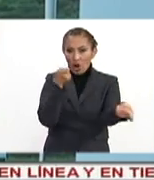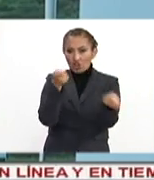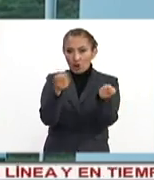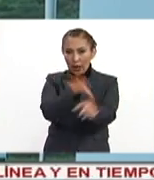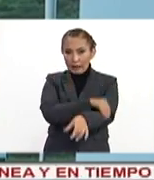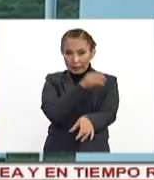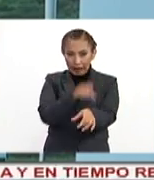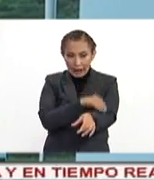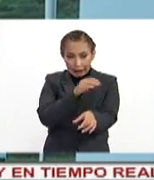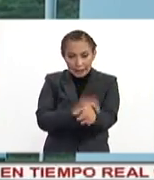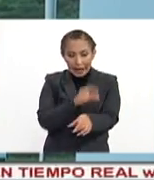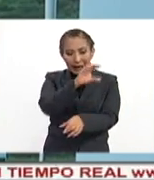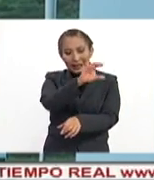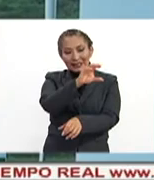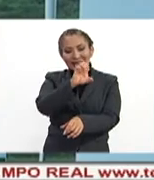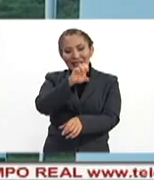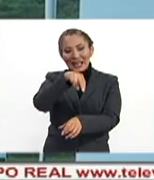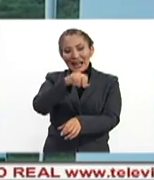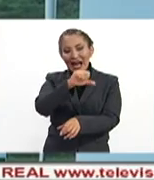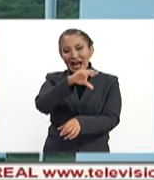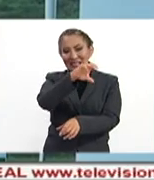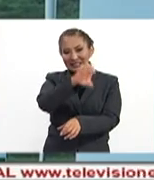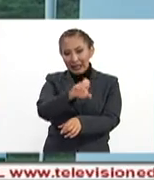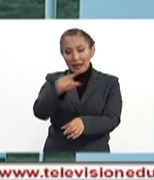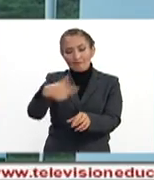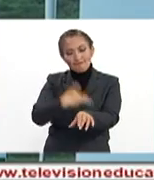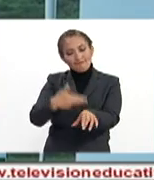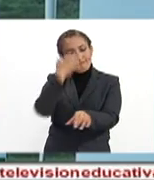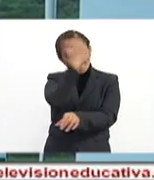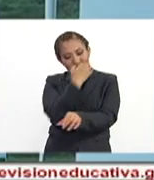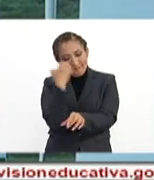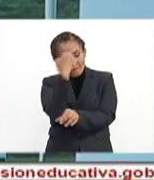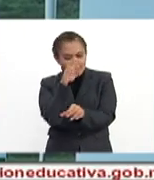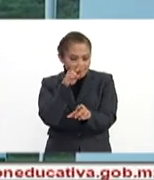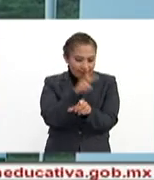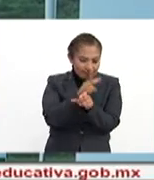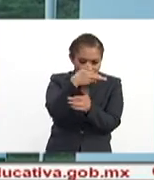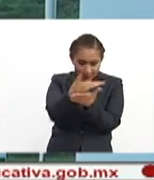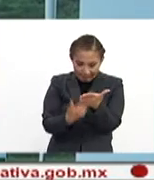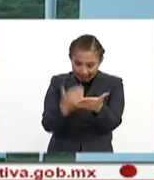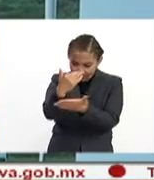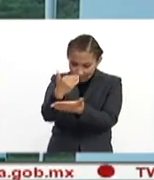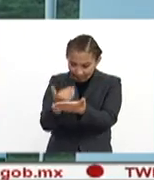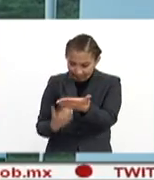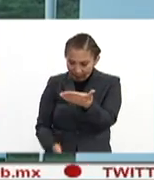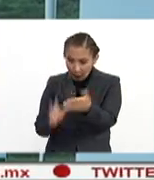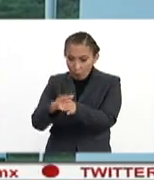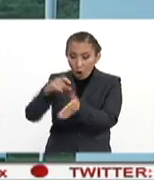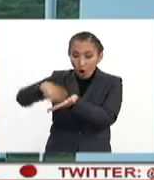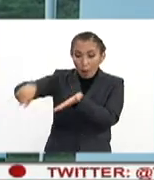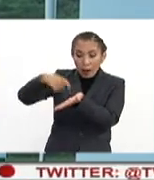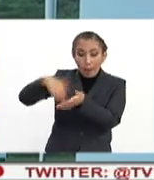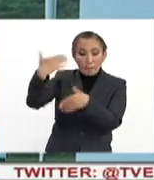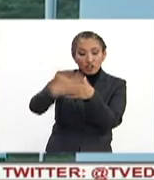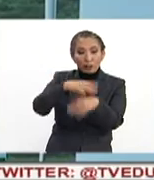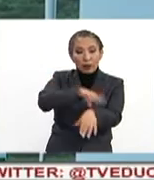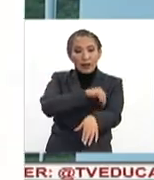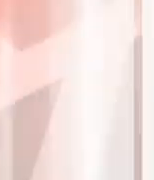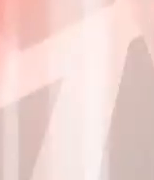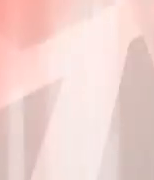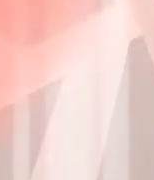de Energía, el CENACE, que tras un proceso de evaluación los registrará como compradores